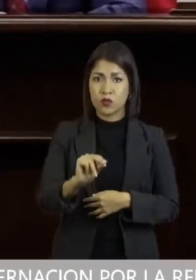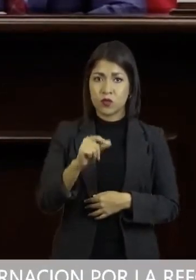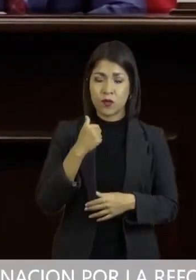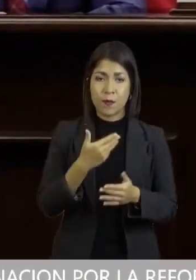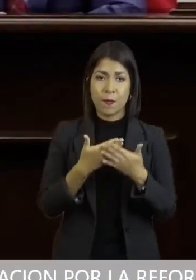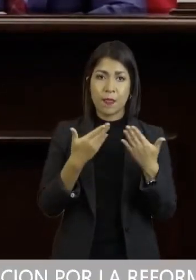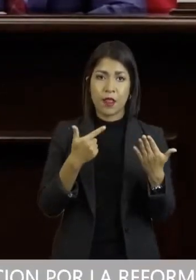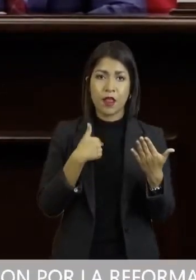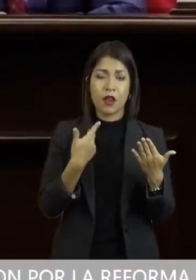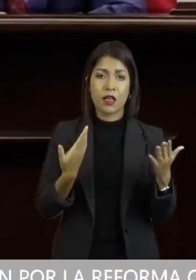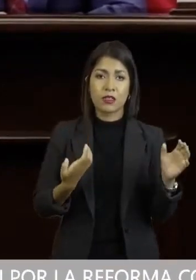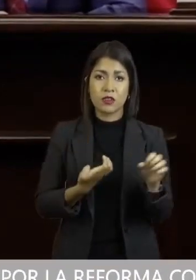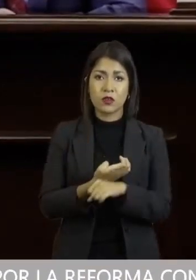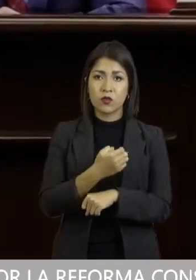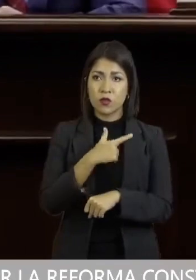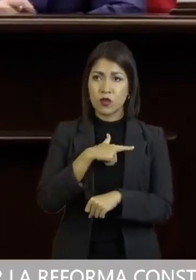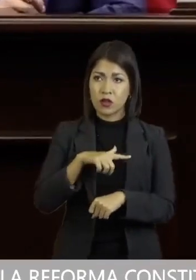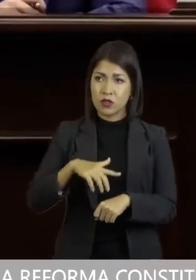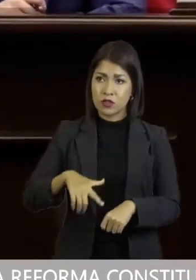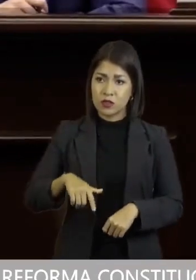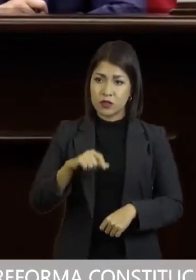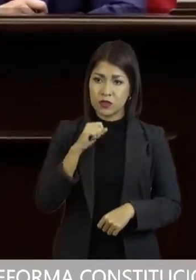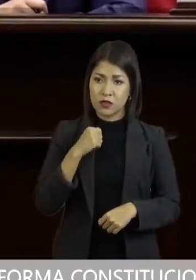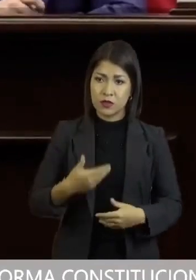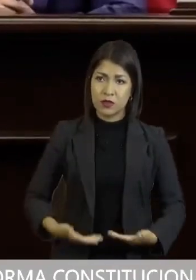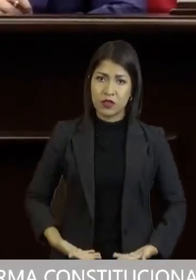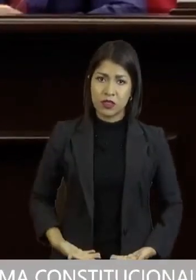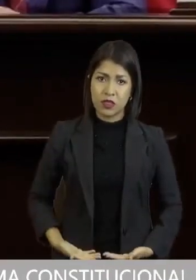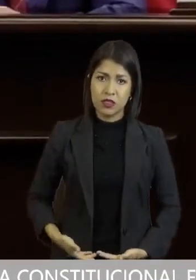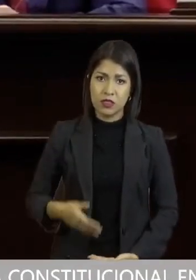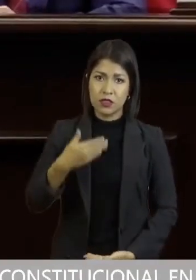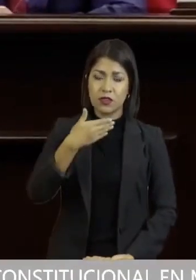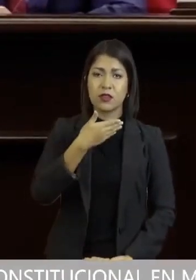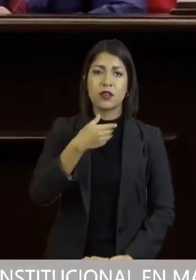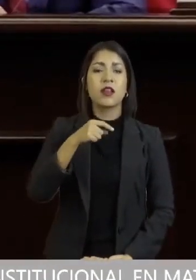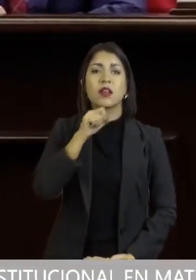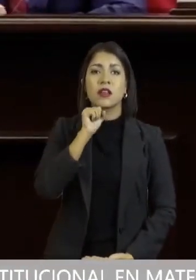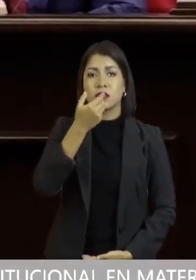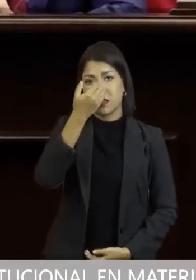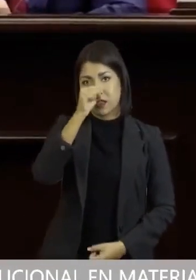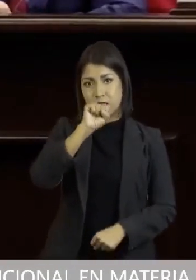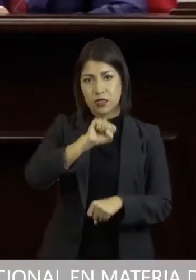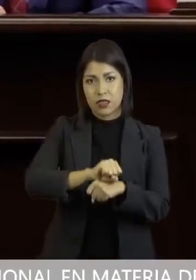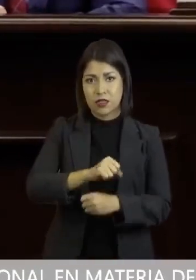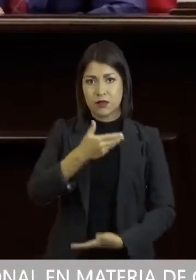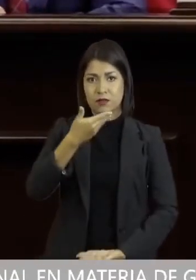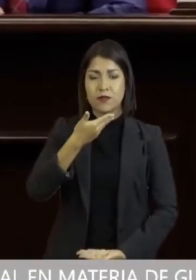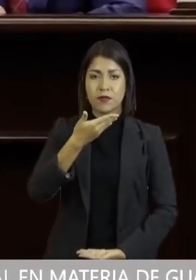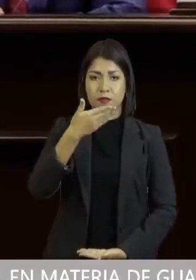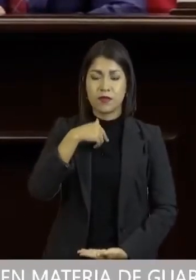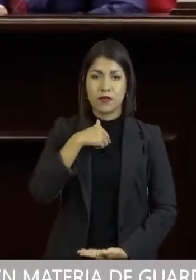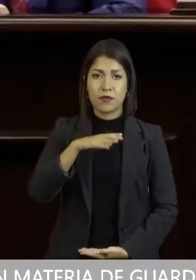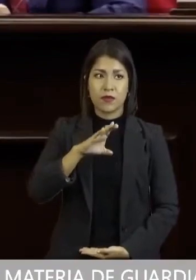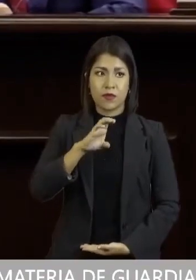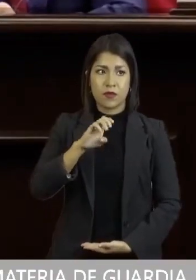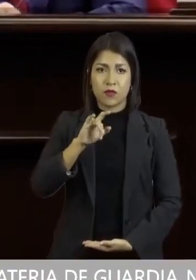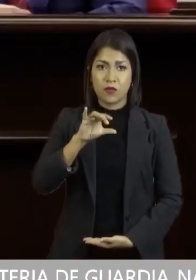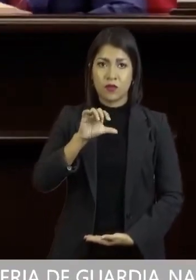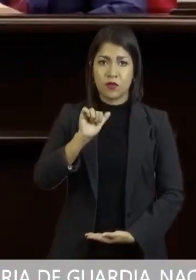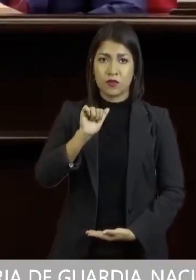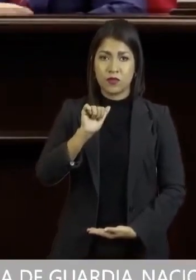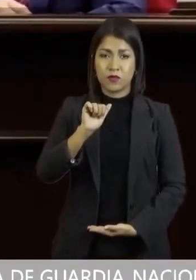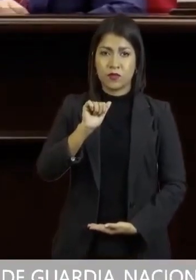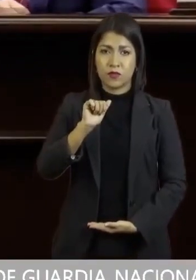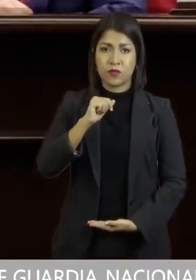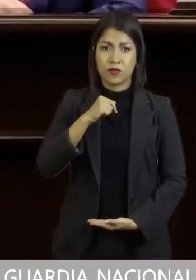los estados y municipios hacíamos como que no veíamos y el secretariado ejecutivo del Sistema de Seguridad